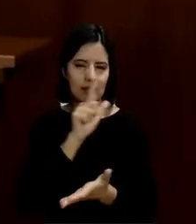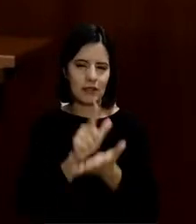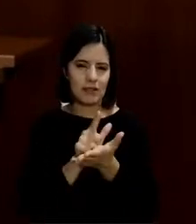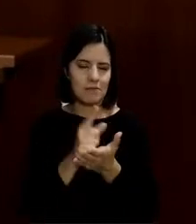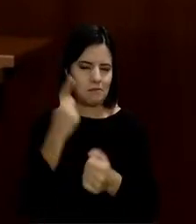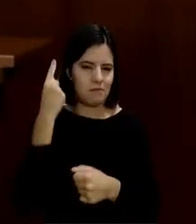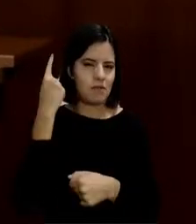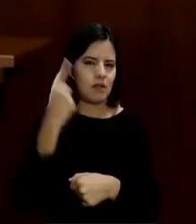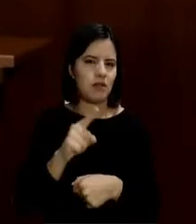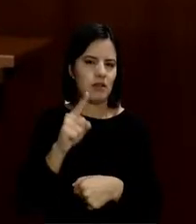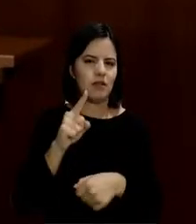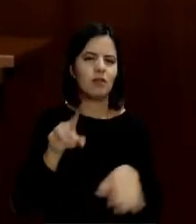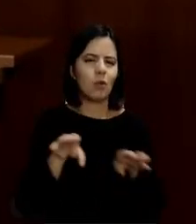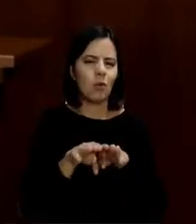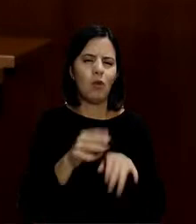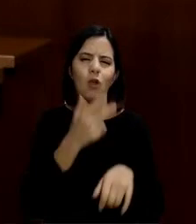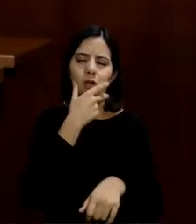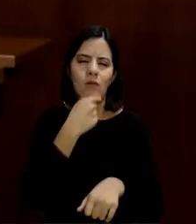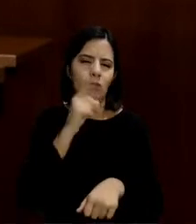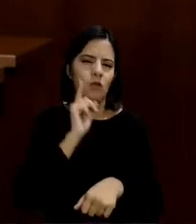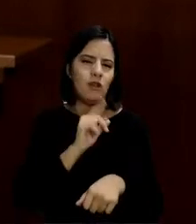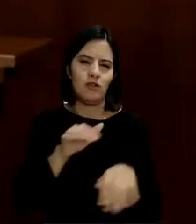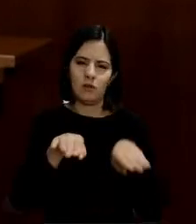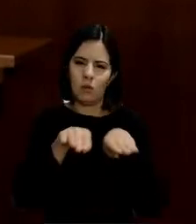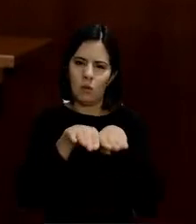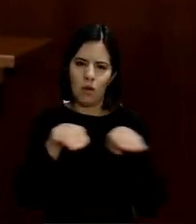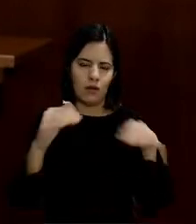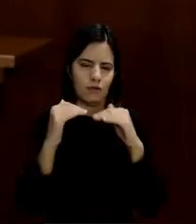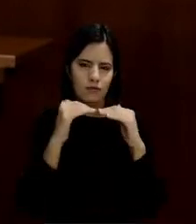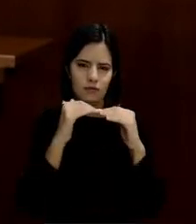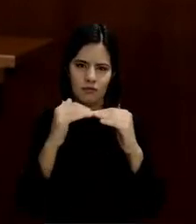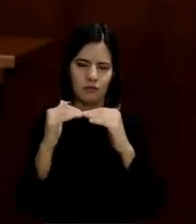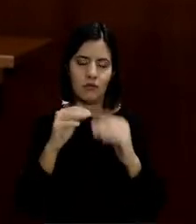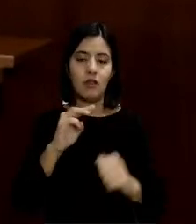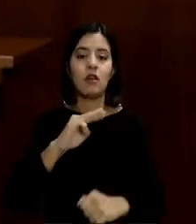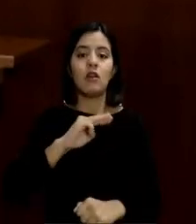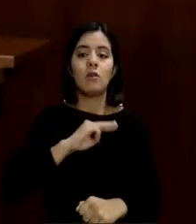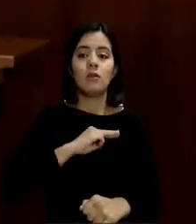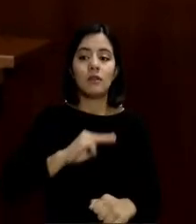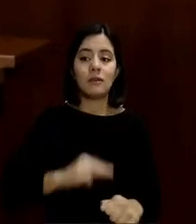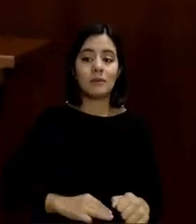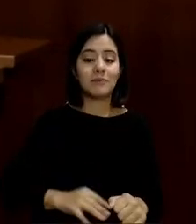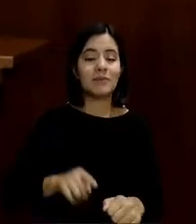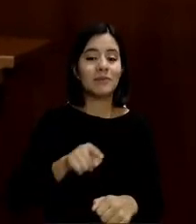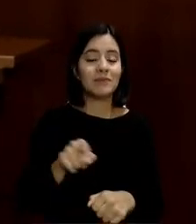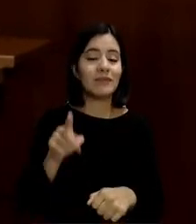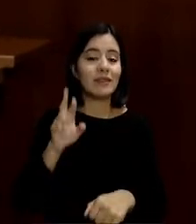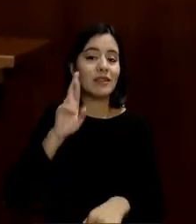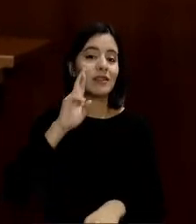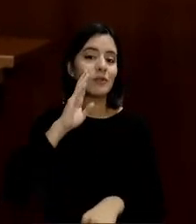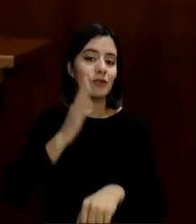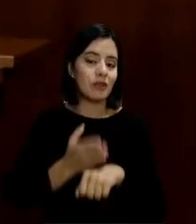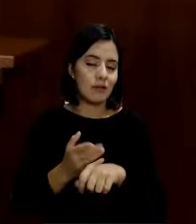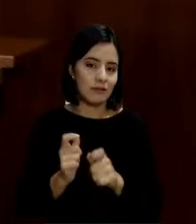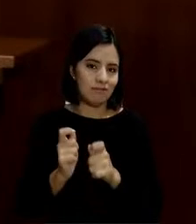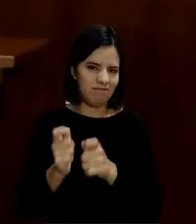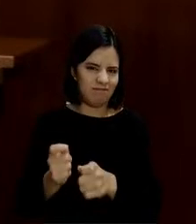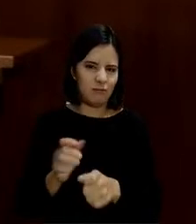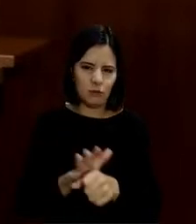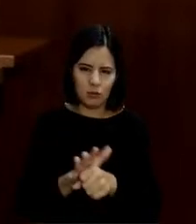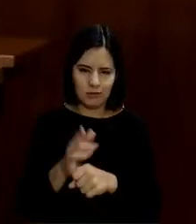de paridad de género. Los municipios tendrán a su cargo las funciones y servicios públicos